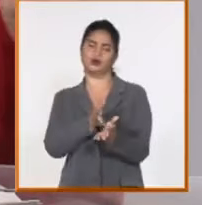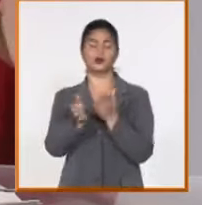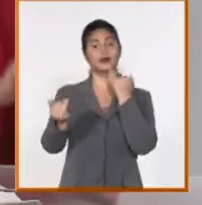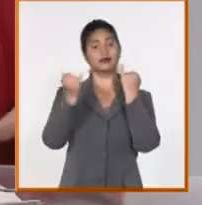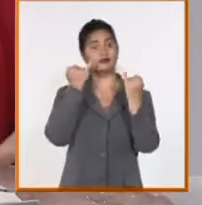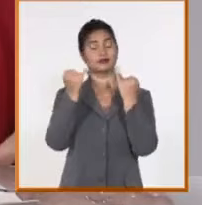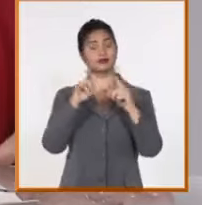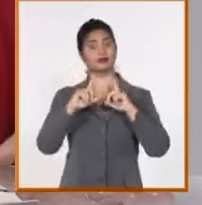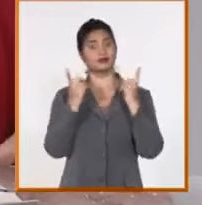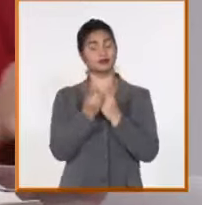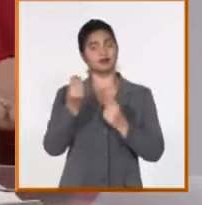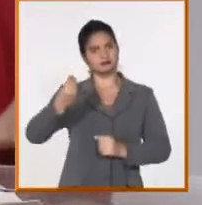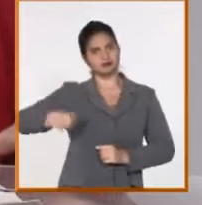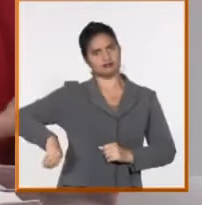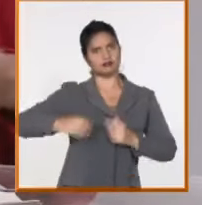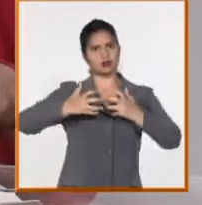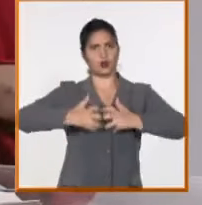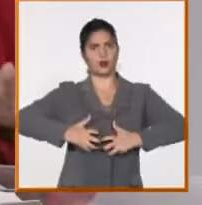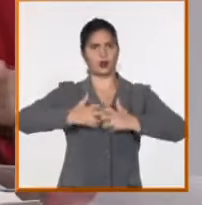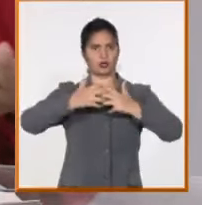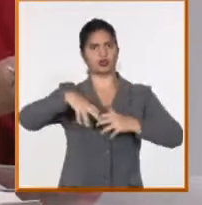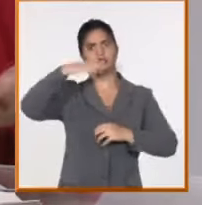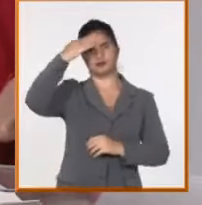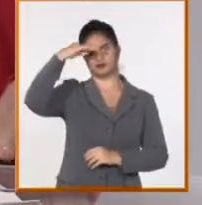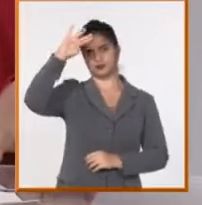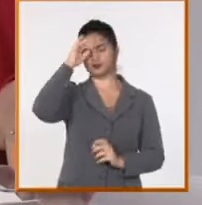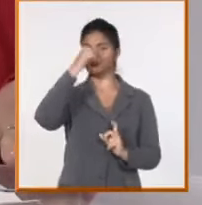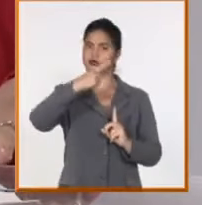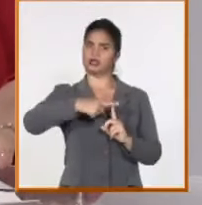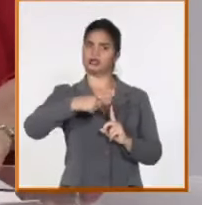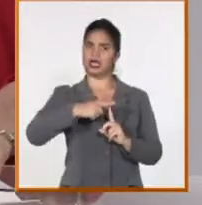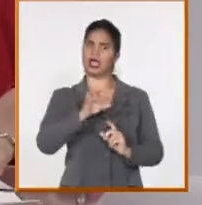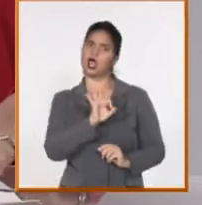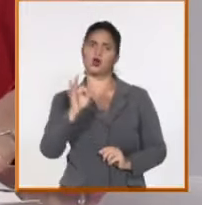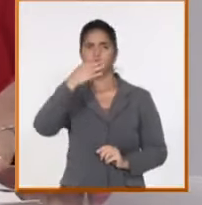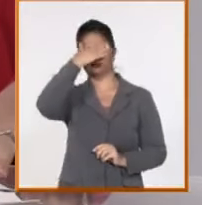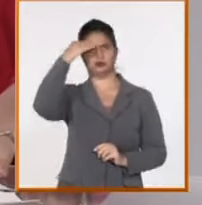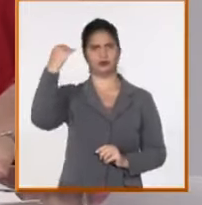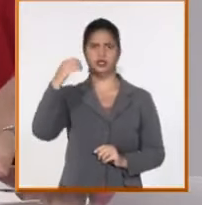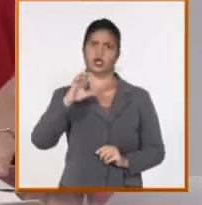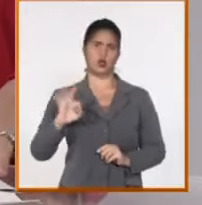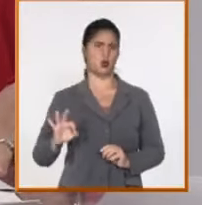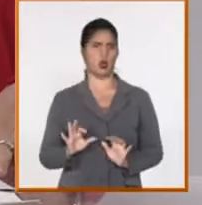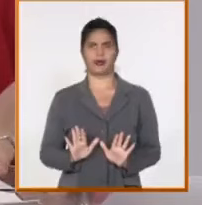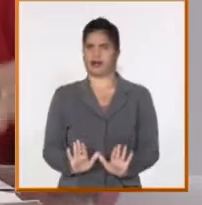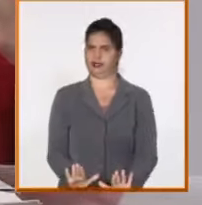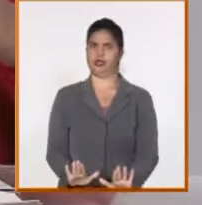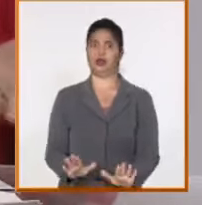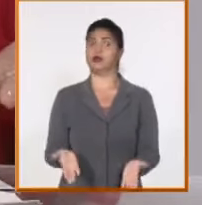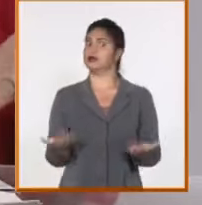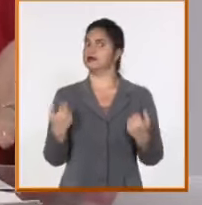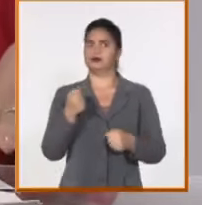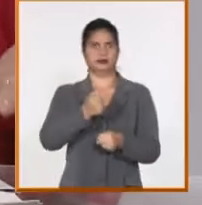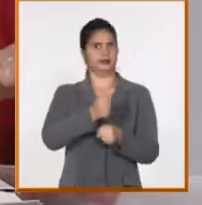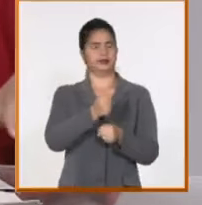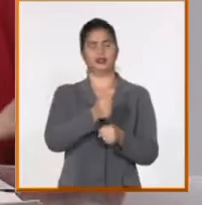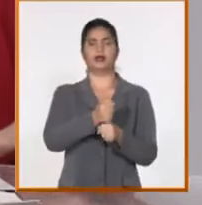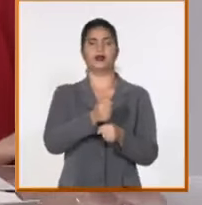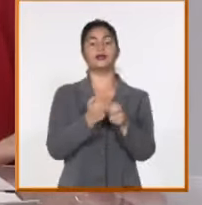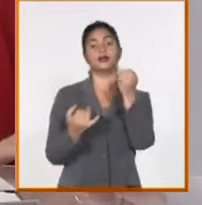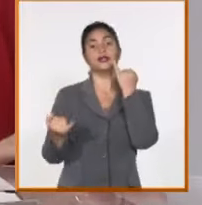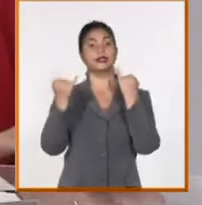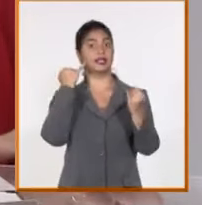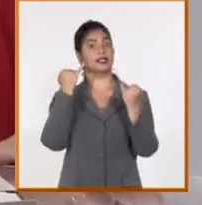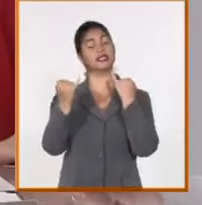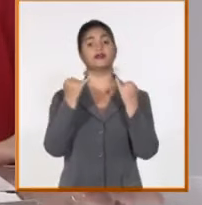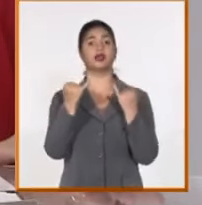todo lo que se pueda producir en Cuba eso es una tarea nunca desmayamos nunca descansamos siempre tratando de seguir identificando con